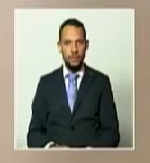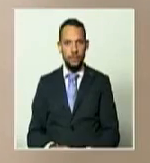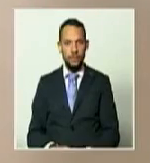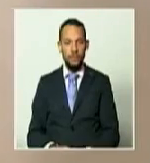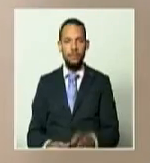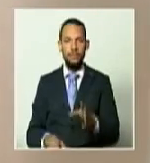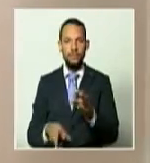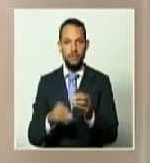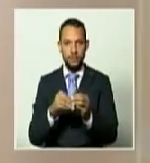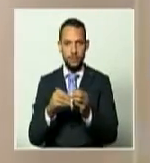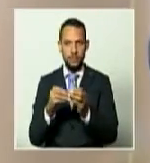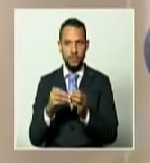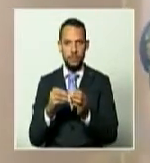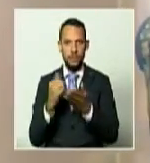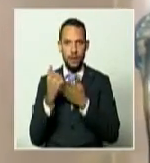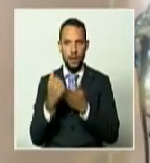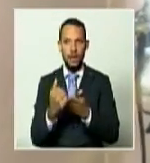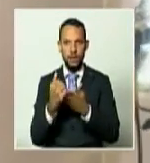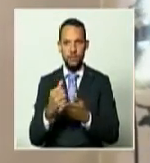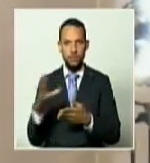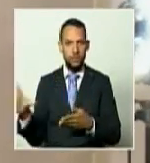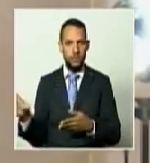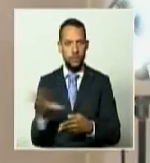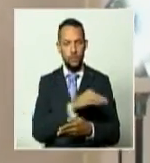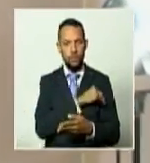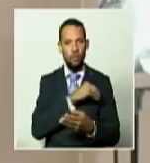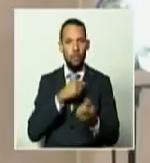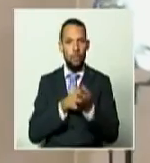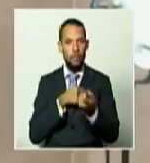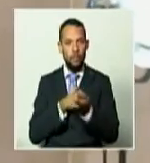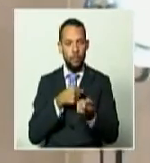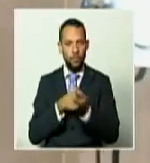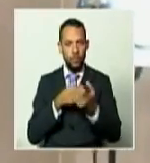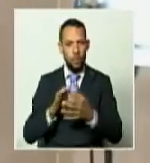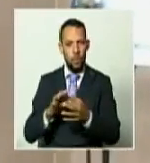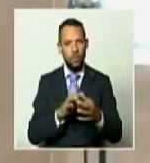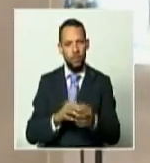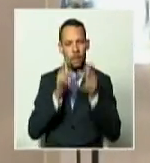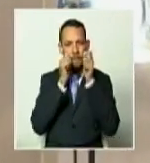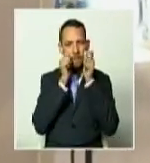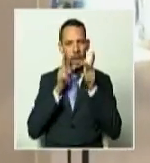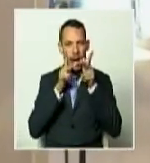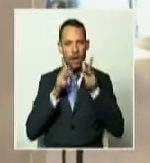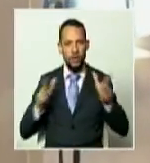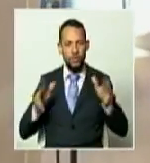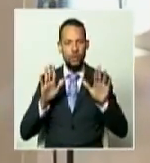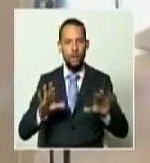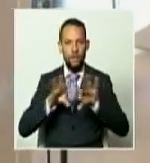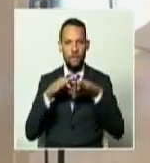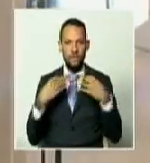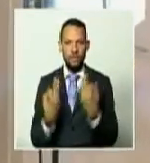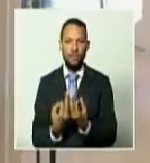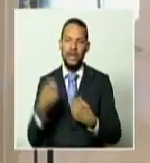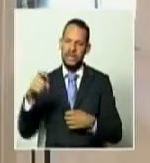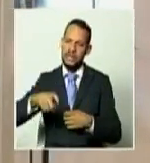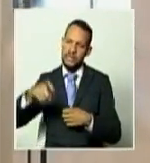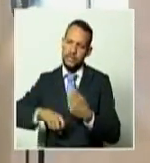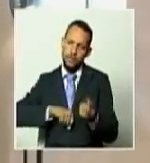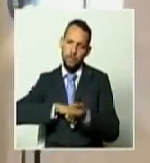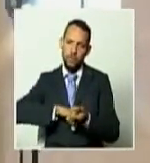Con la ayuda de todos podemos beneficiar la Fundación Lazos Humanos para que siga acogiendo a niños y familias que lo